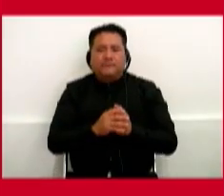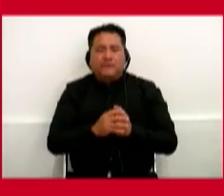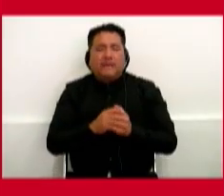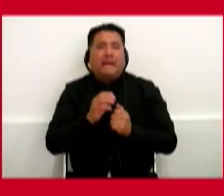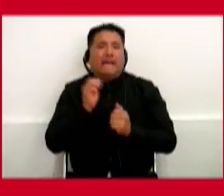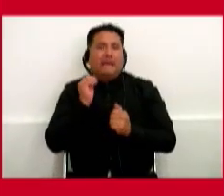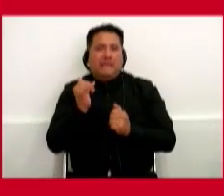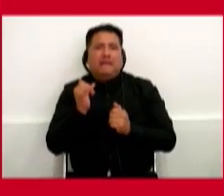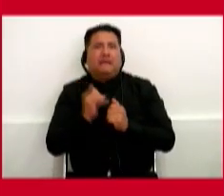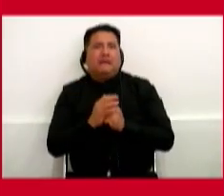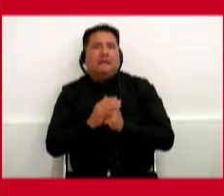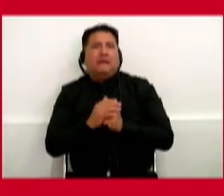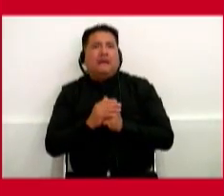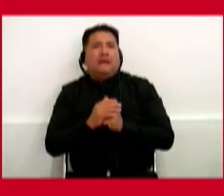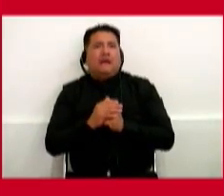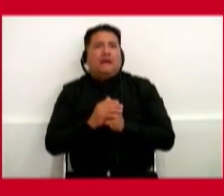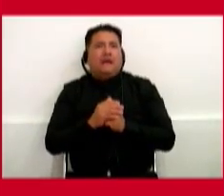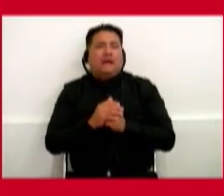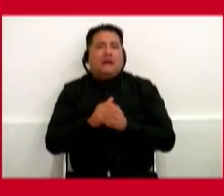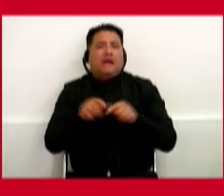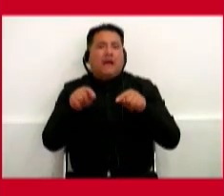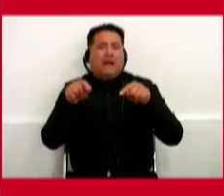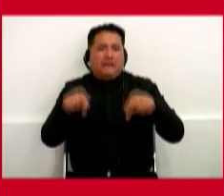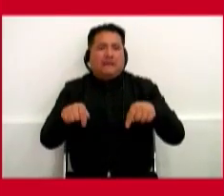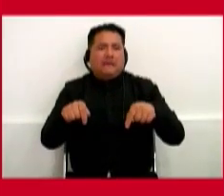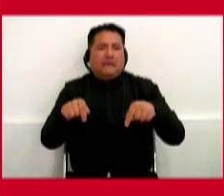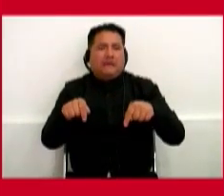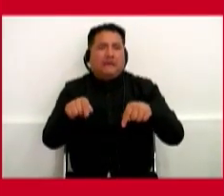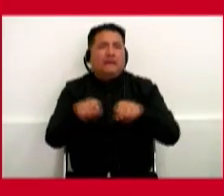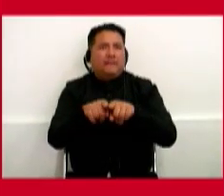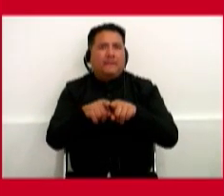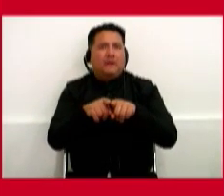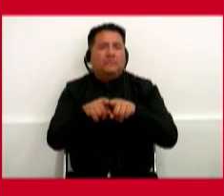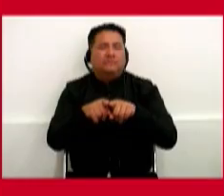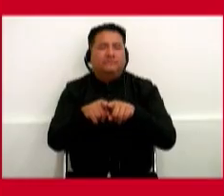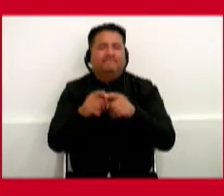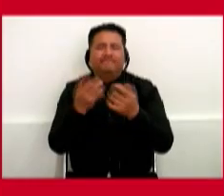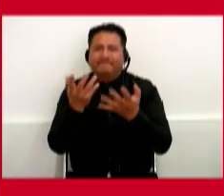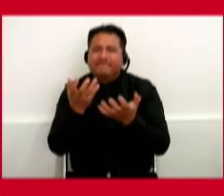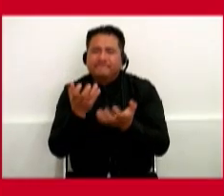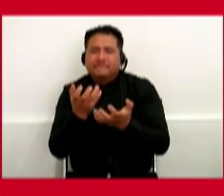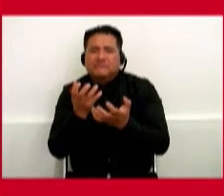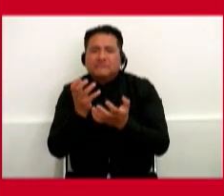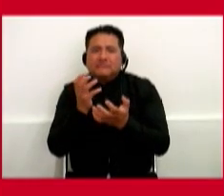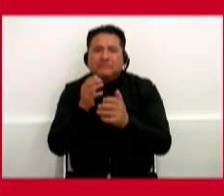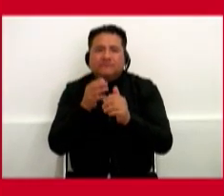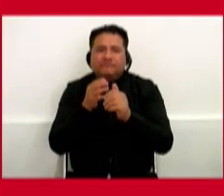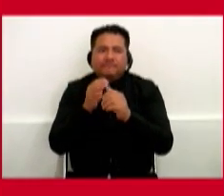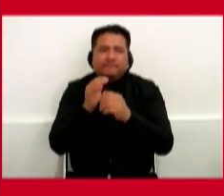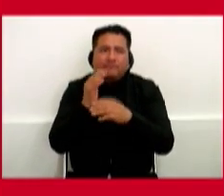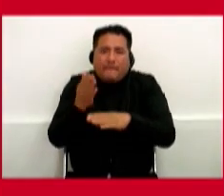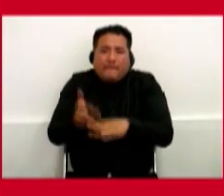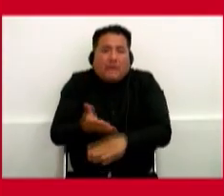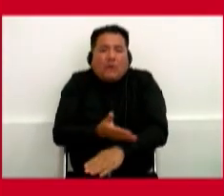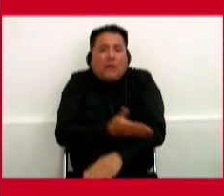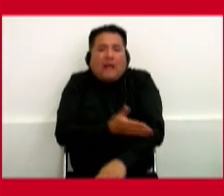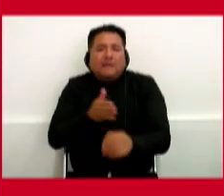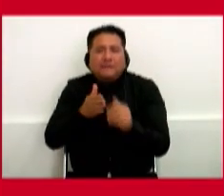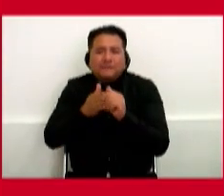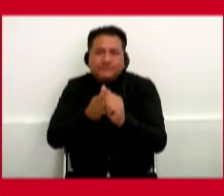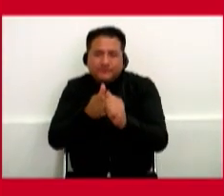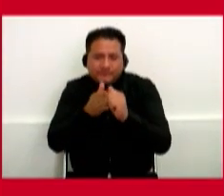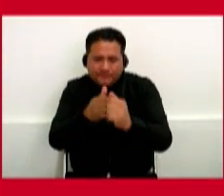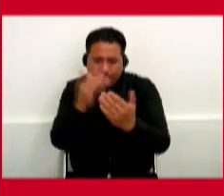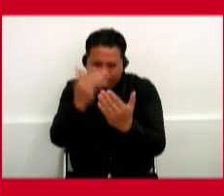al objetivo, aquí también lo que buscamos es desarrollar guías, ¿no? Para desarrollar el procedimiento